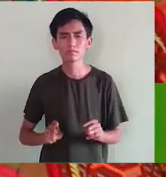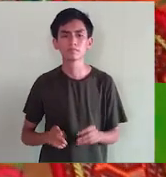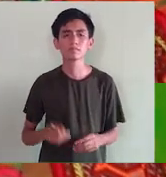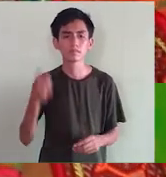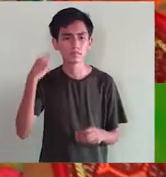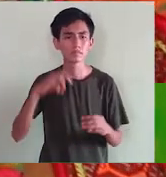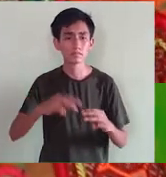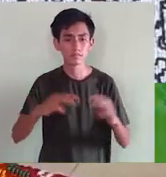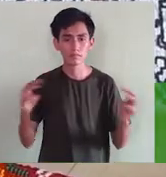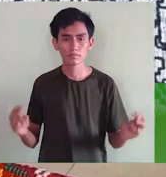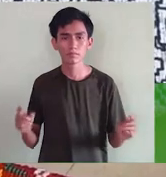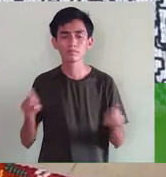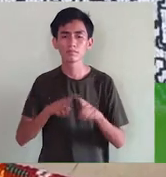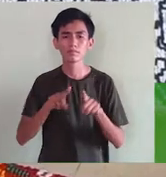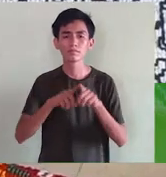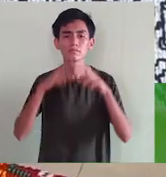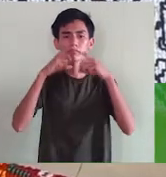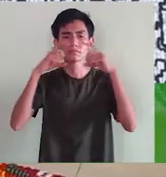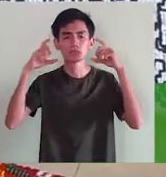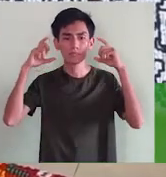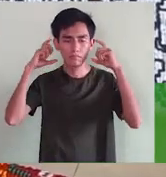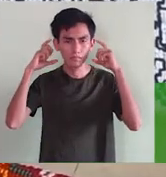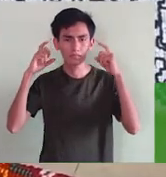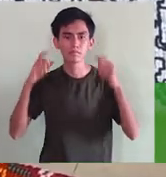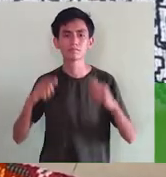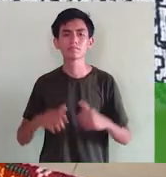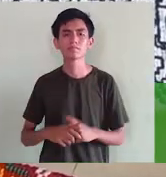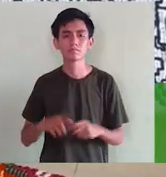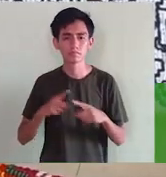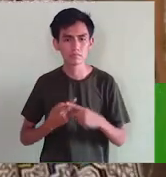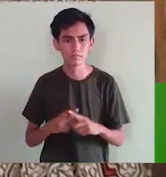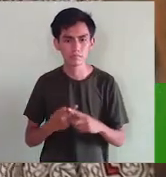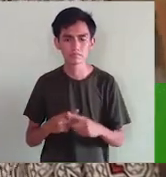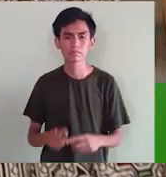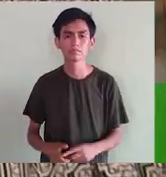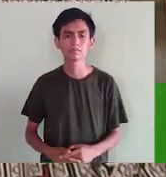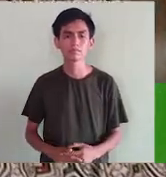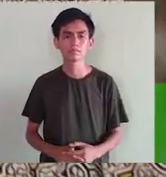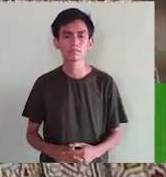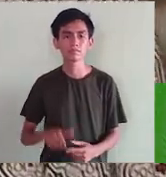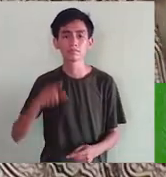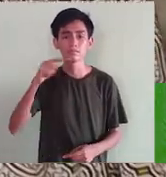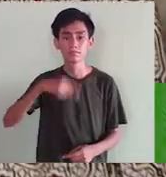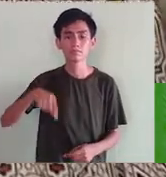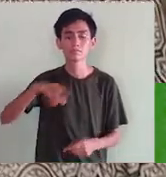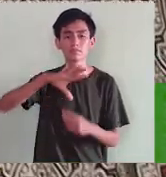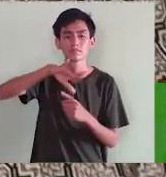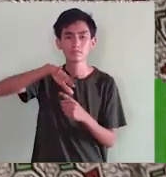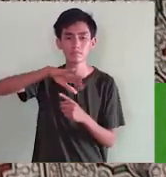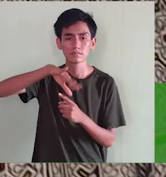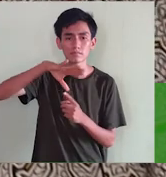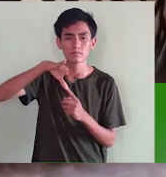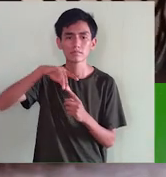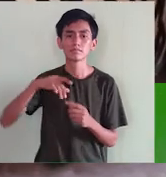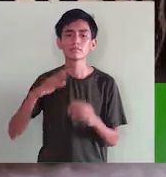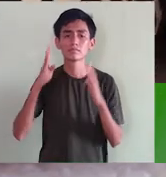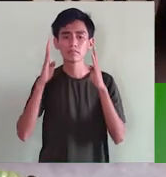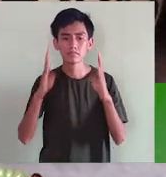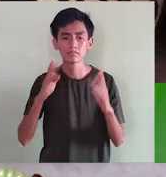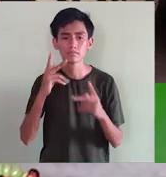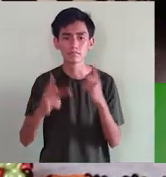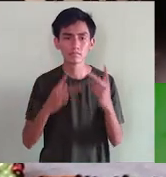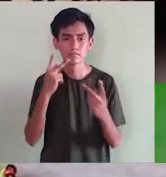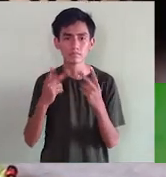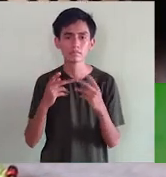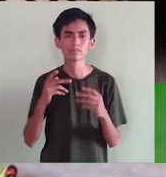bordados, tenemos mocaubitas también y tenemos mascarillas bordadas. La feria atiende a los visitantes de lunes a domingo desde las